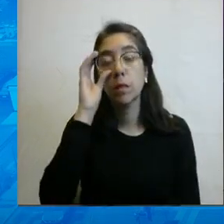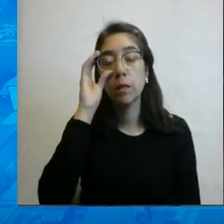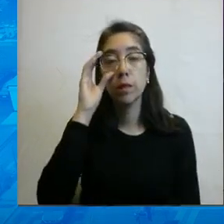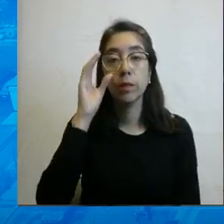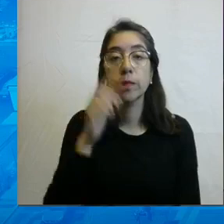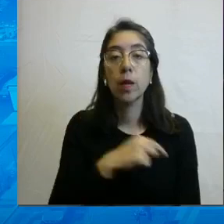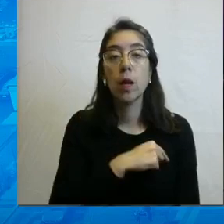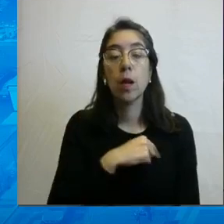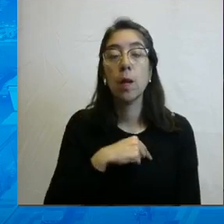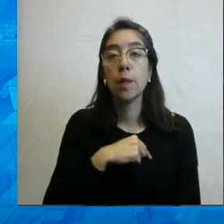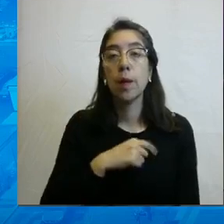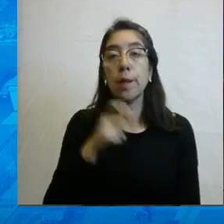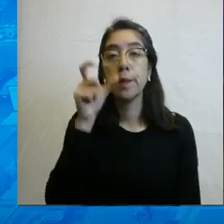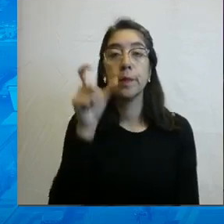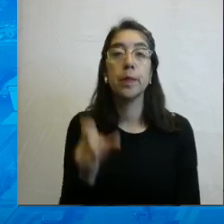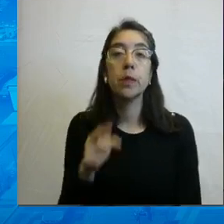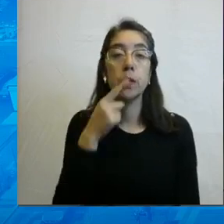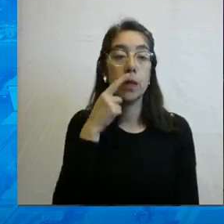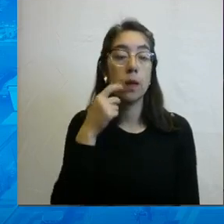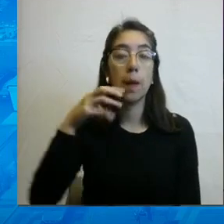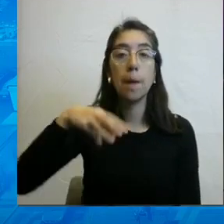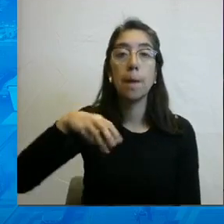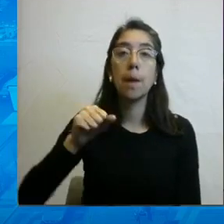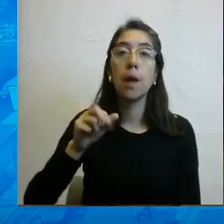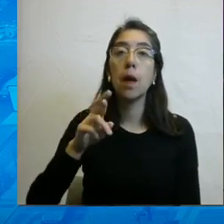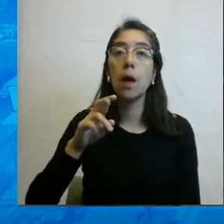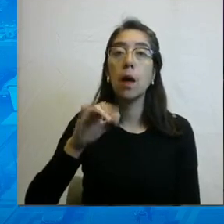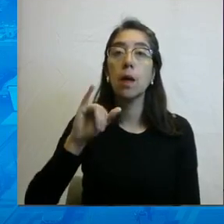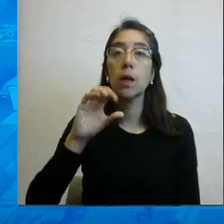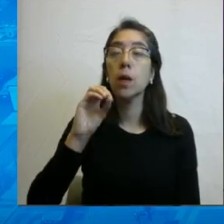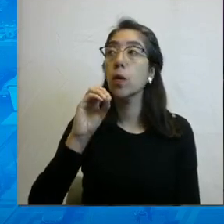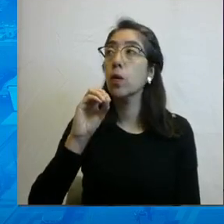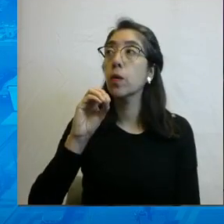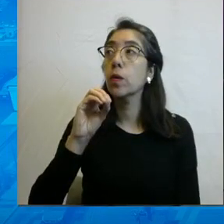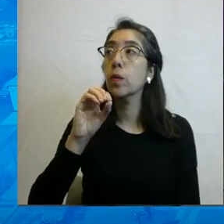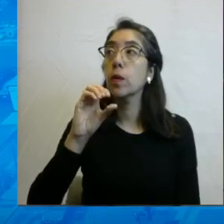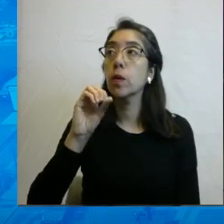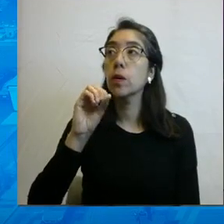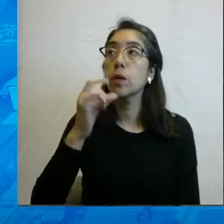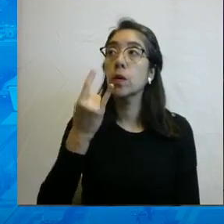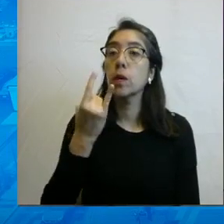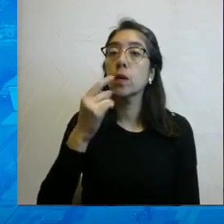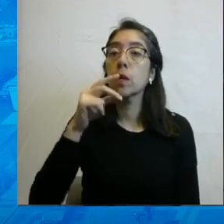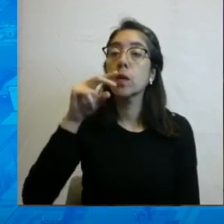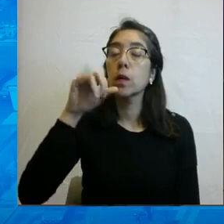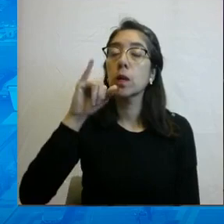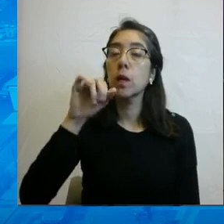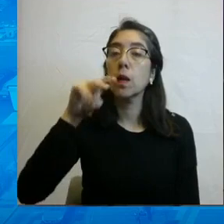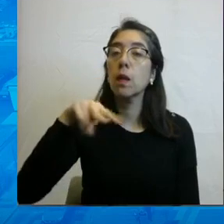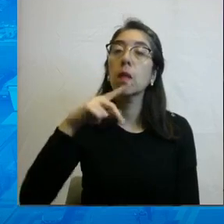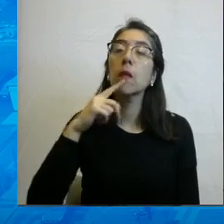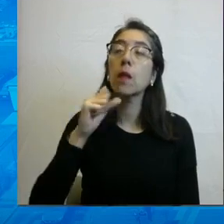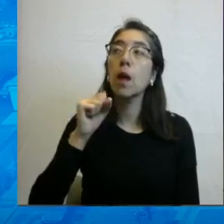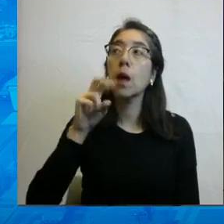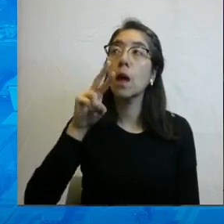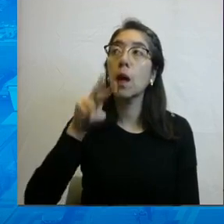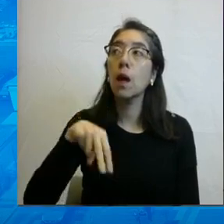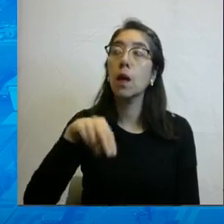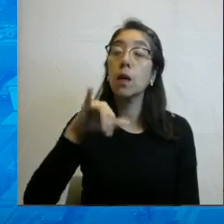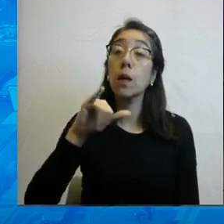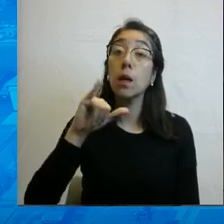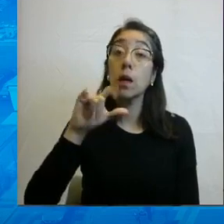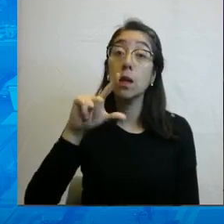Quintanilla. Don Mario Quintanilla. Quintanilla. Por allá, por favor, al micrófono. Se